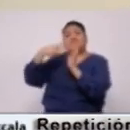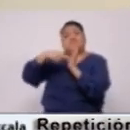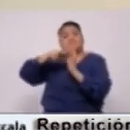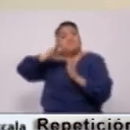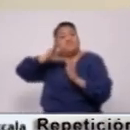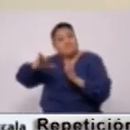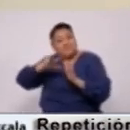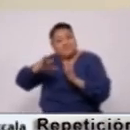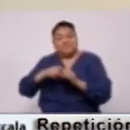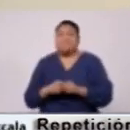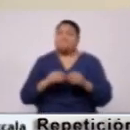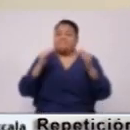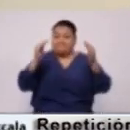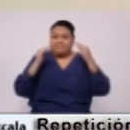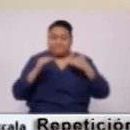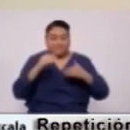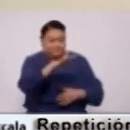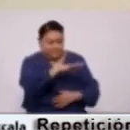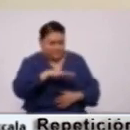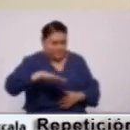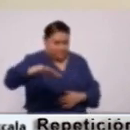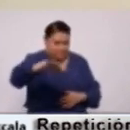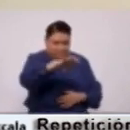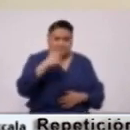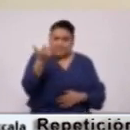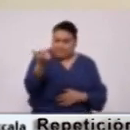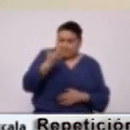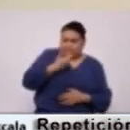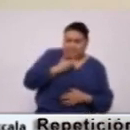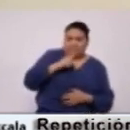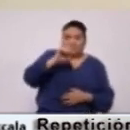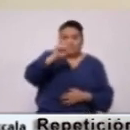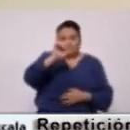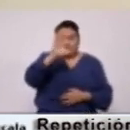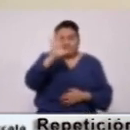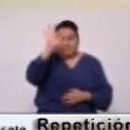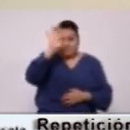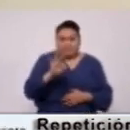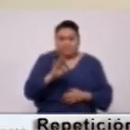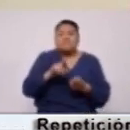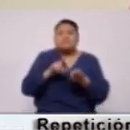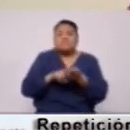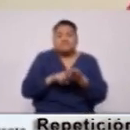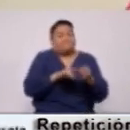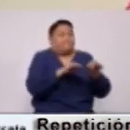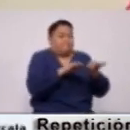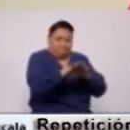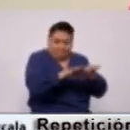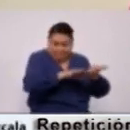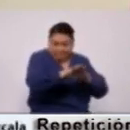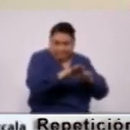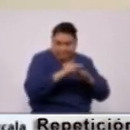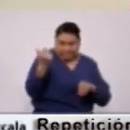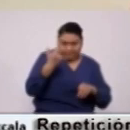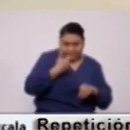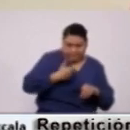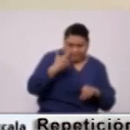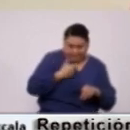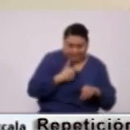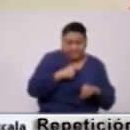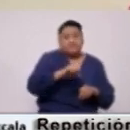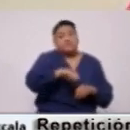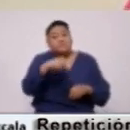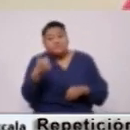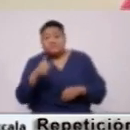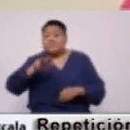El 65% de este ingreso correspondió a remuneraciones al trabajo, mientras que el 17%